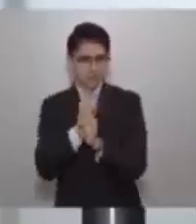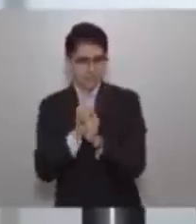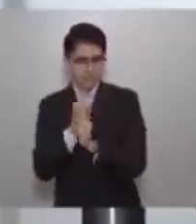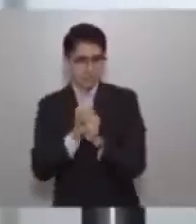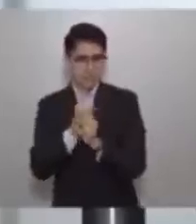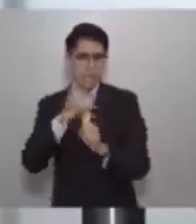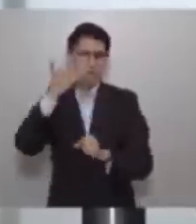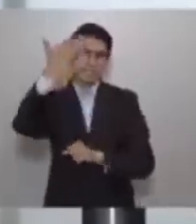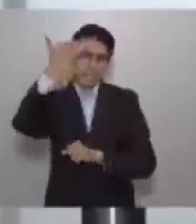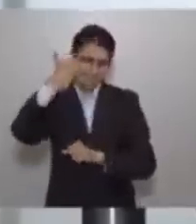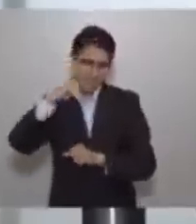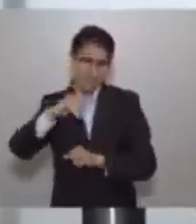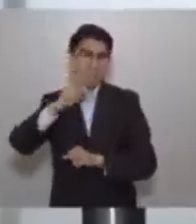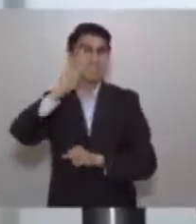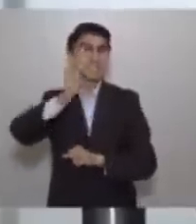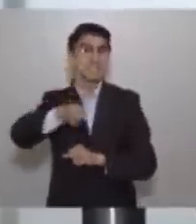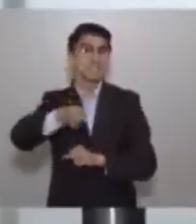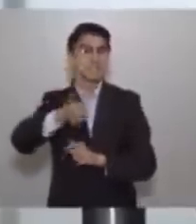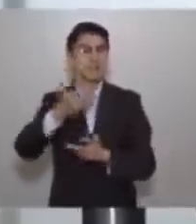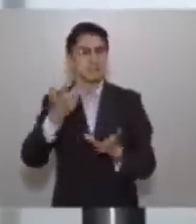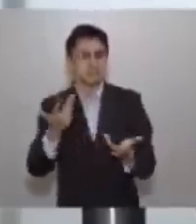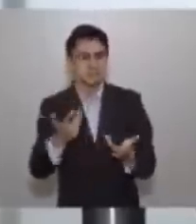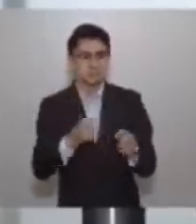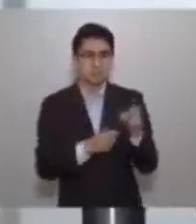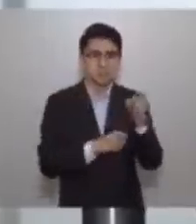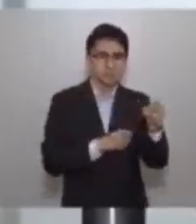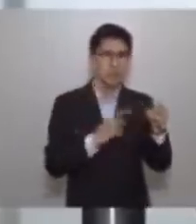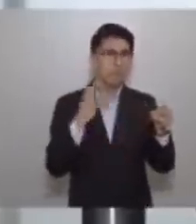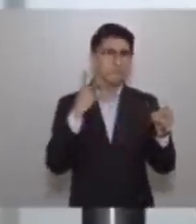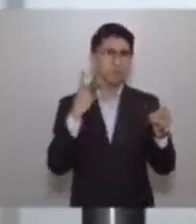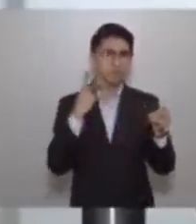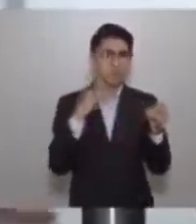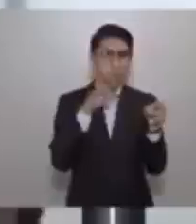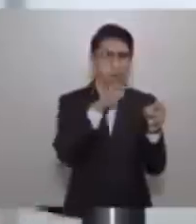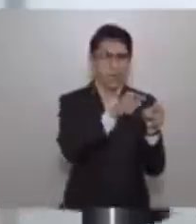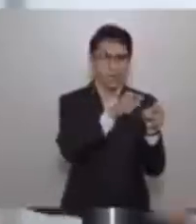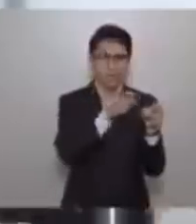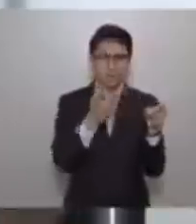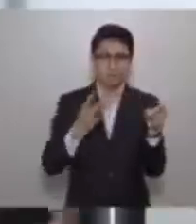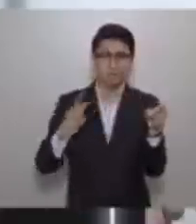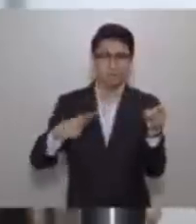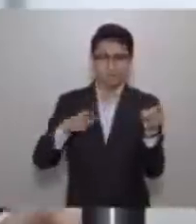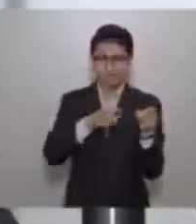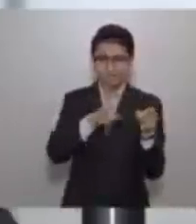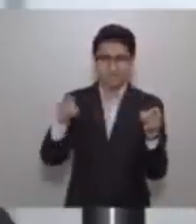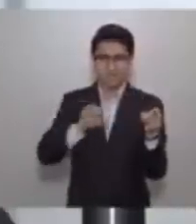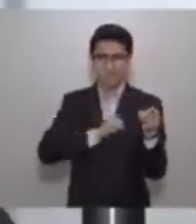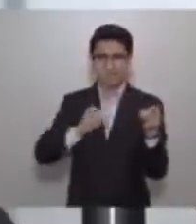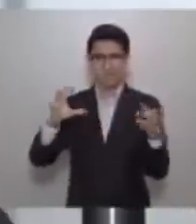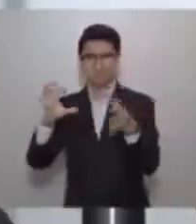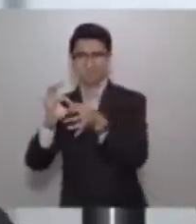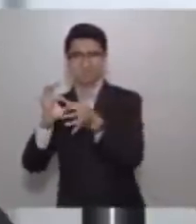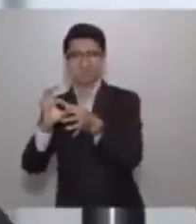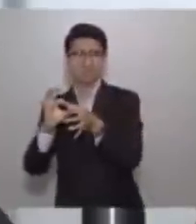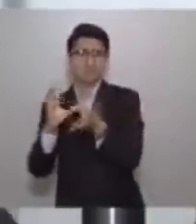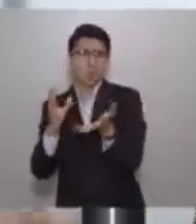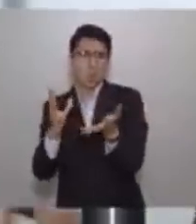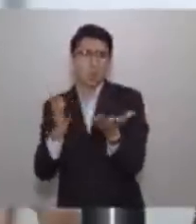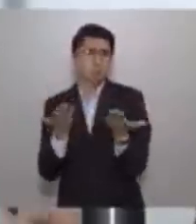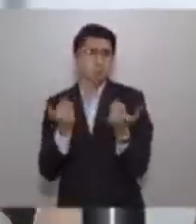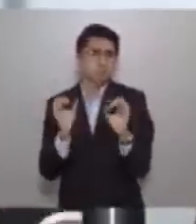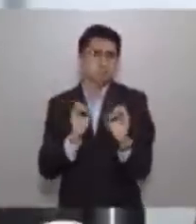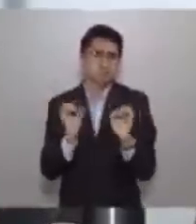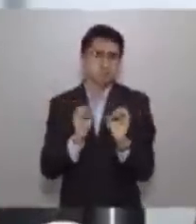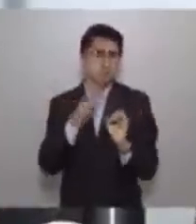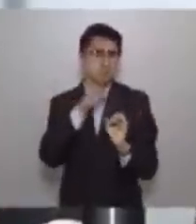actividades de deportivas o personales de una de las